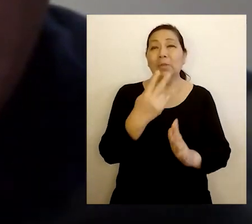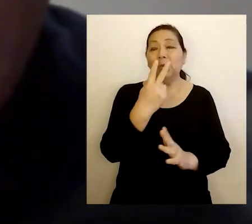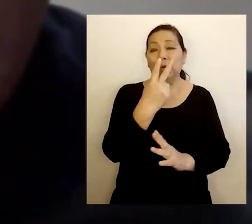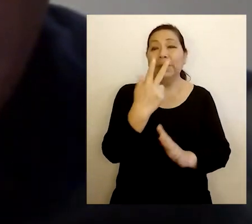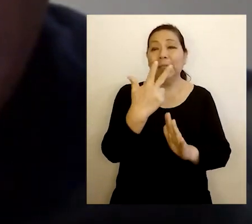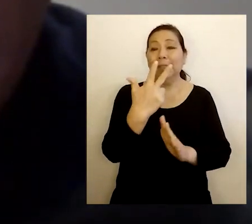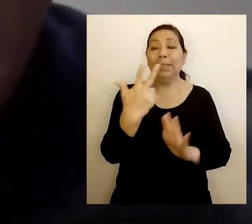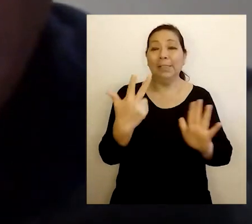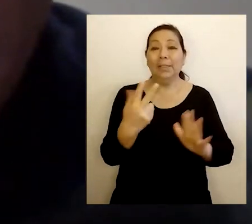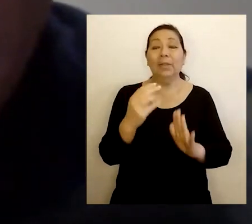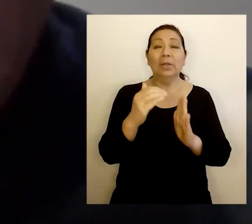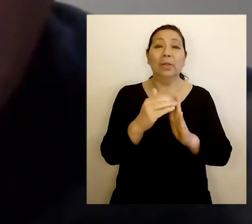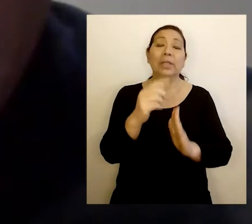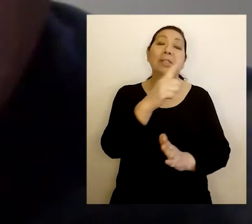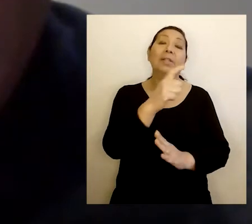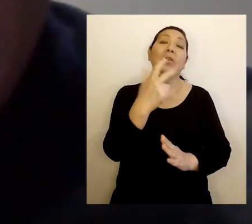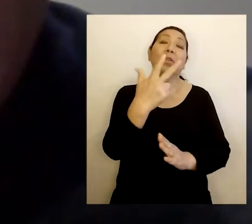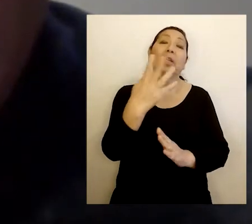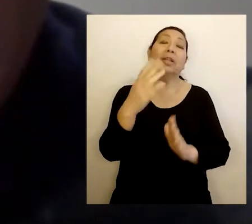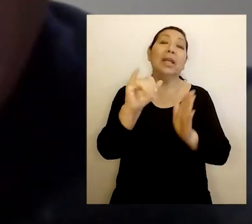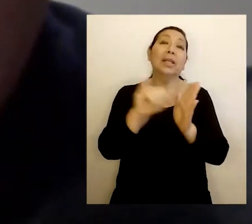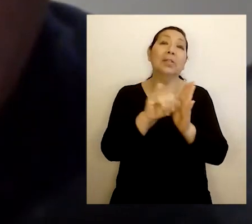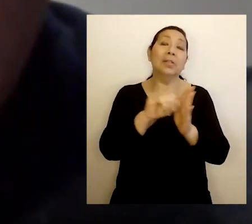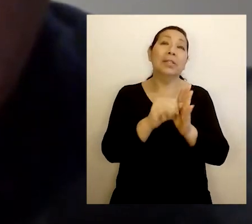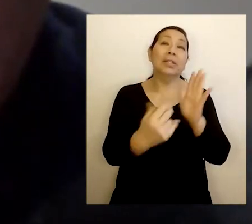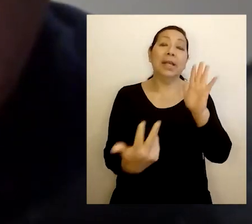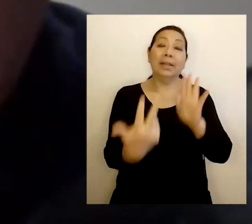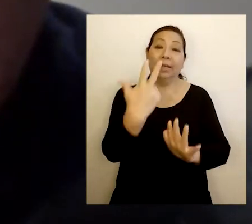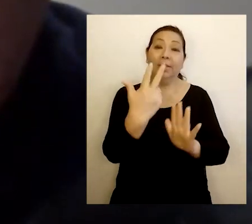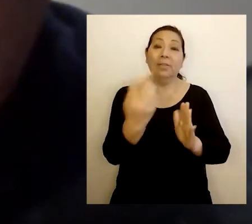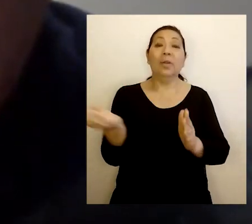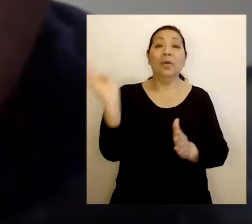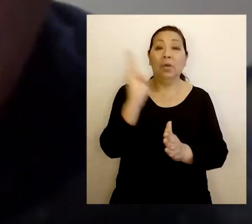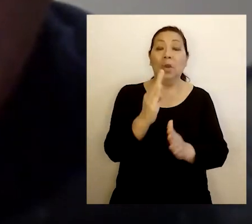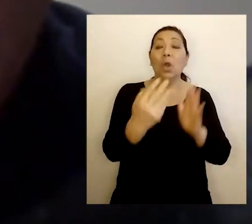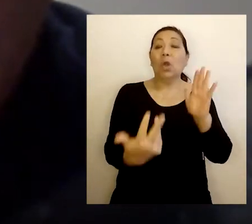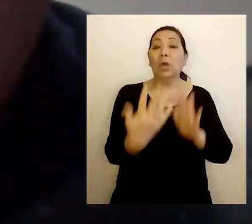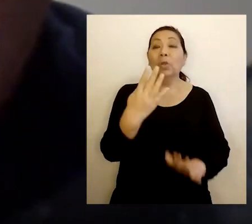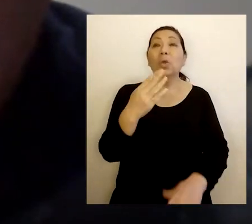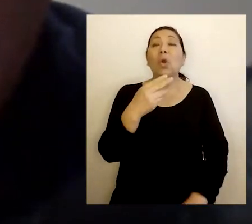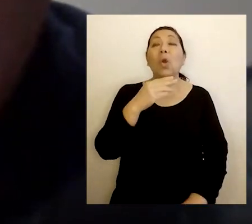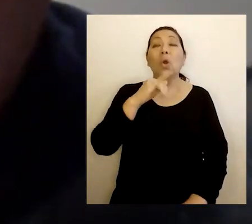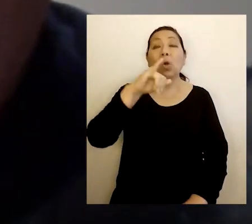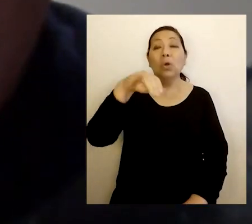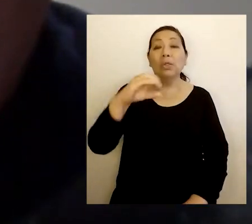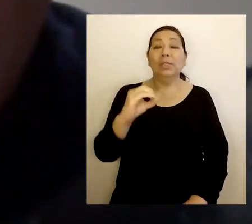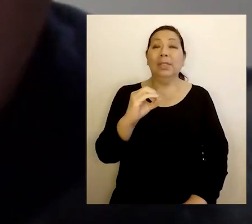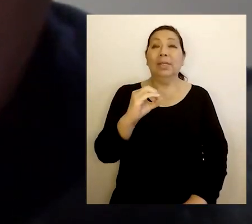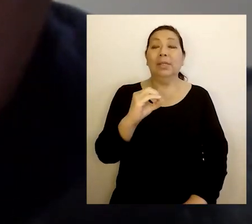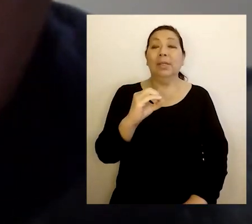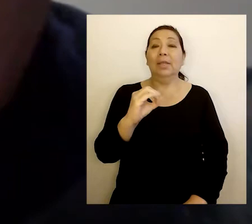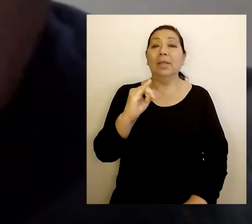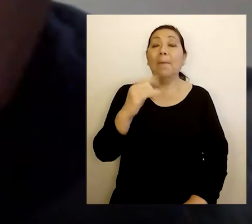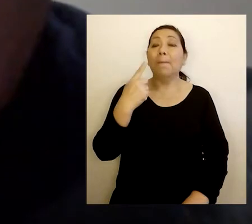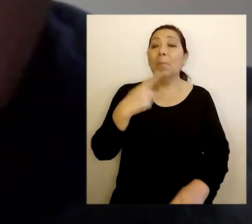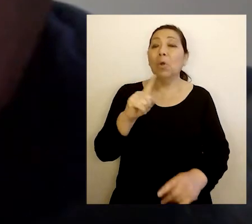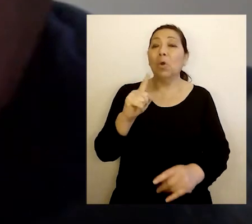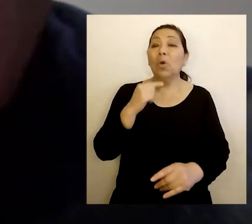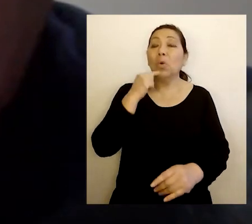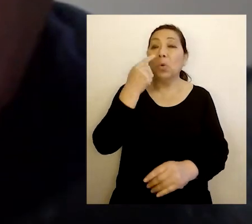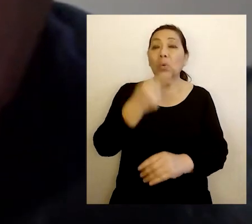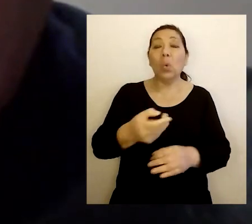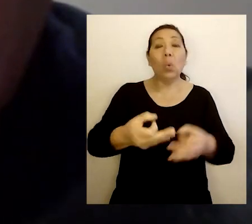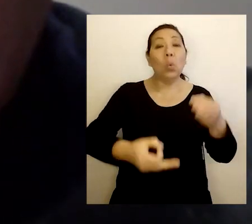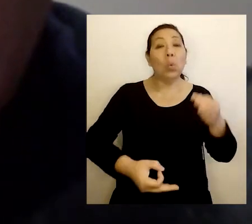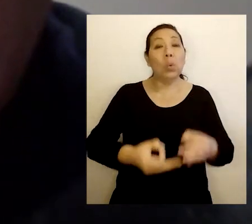28.237, artículo 139, inciso 13 y 14, a favor de José Guillermo Gil Quintes, en contra del segundo